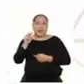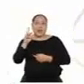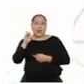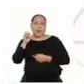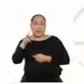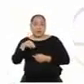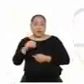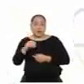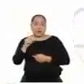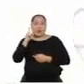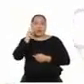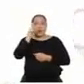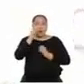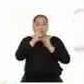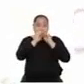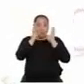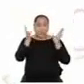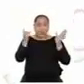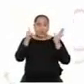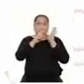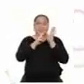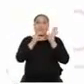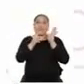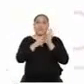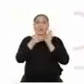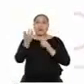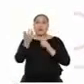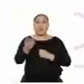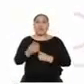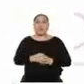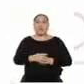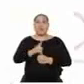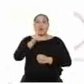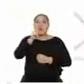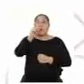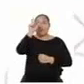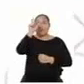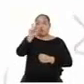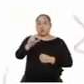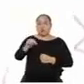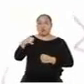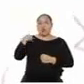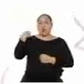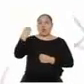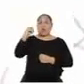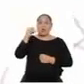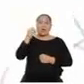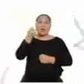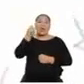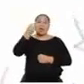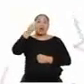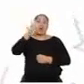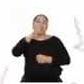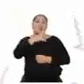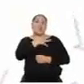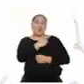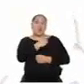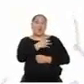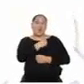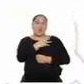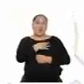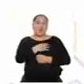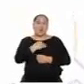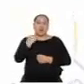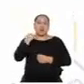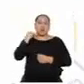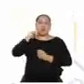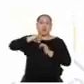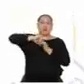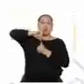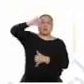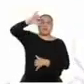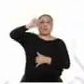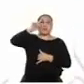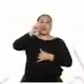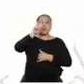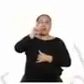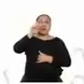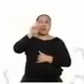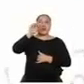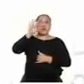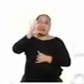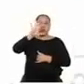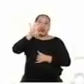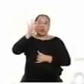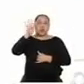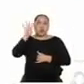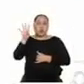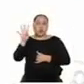corporal por día? Esto quiere decir que alguien de 14 años que mide 154 centímetros y tiene